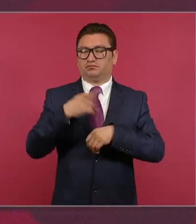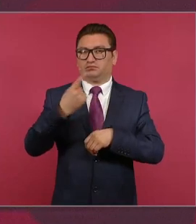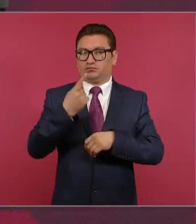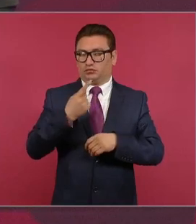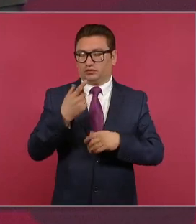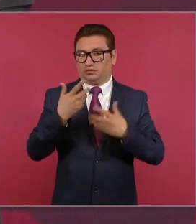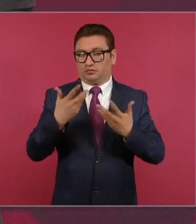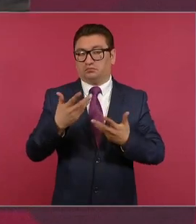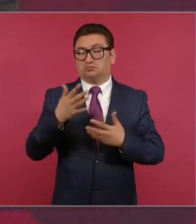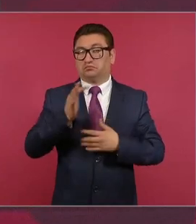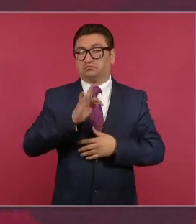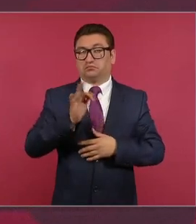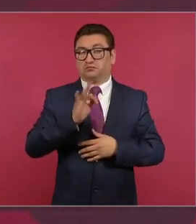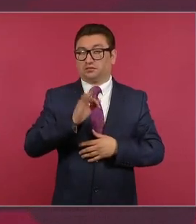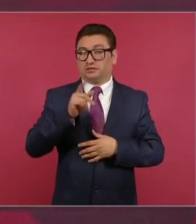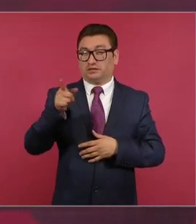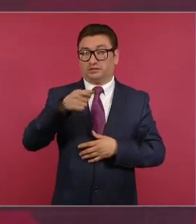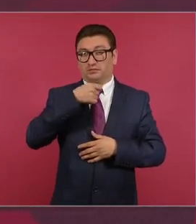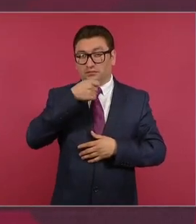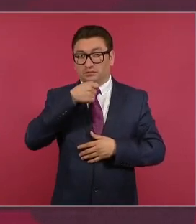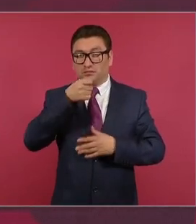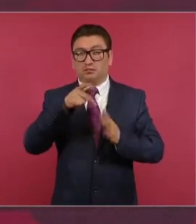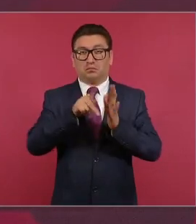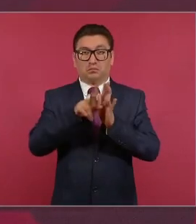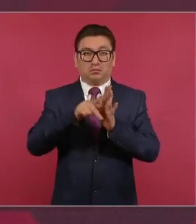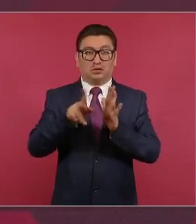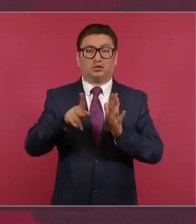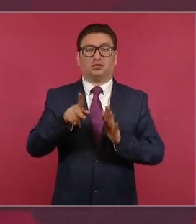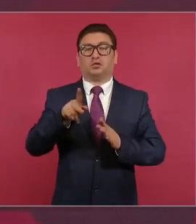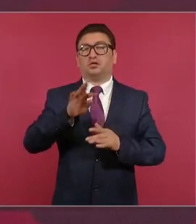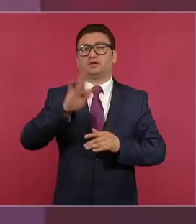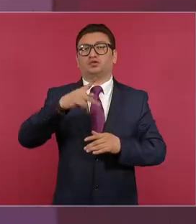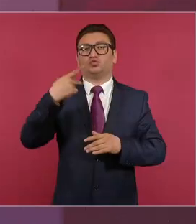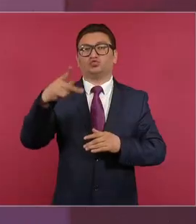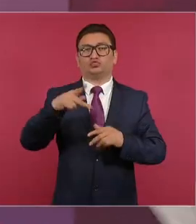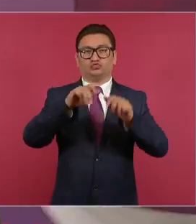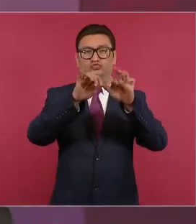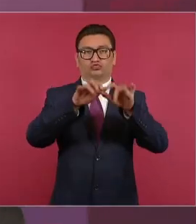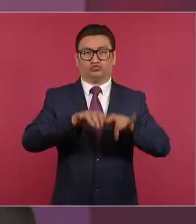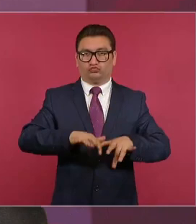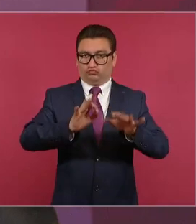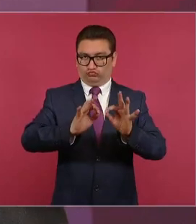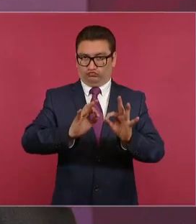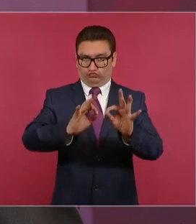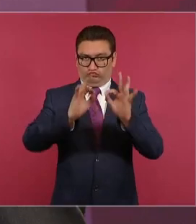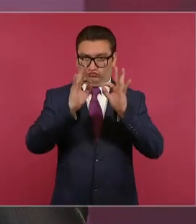puede llevar un periodista un buen artículo